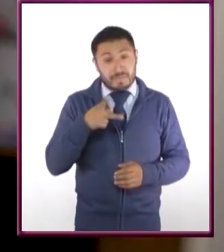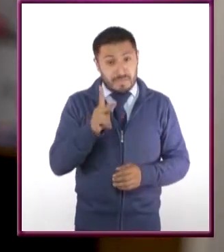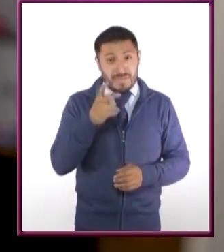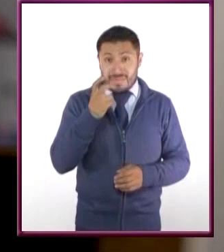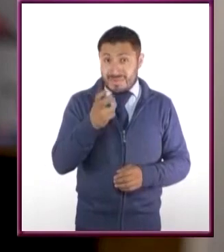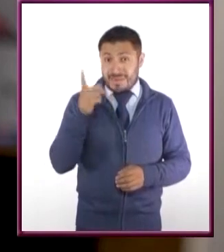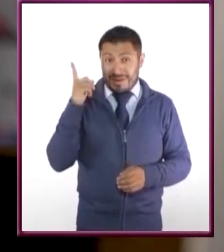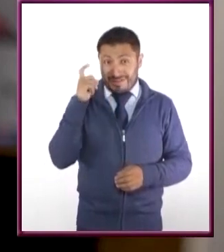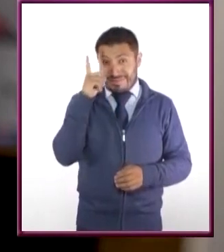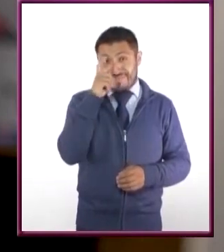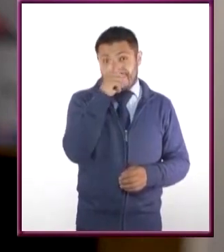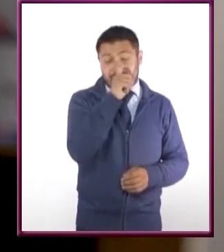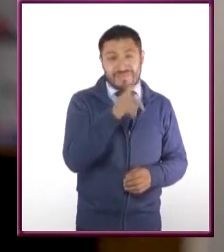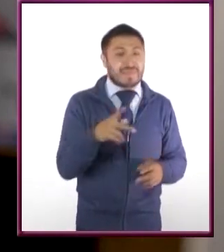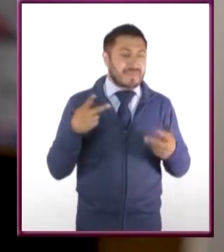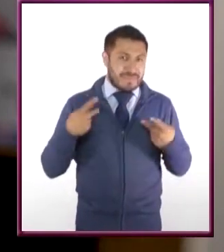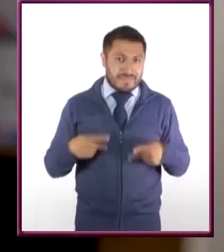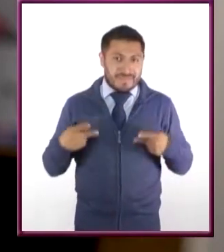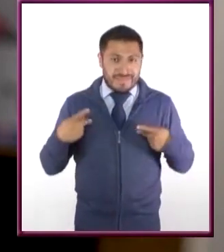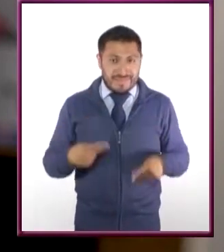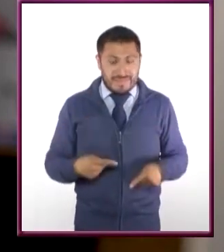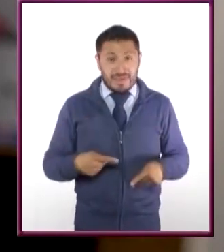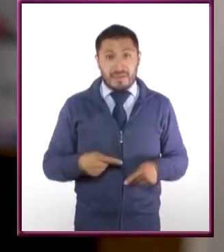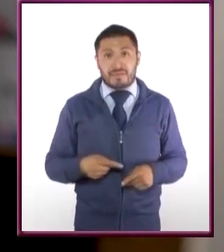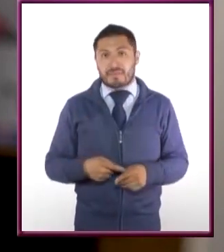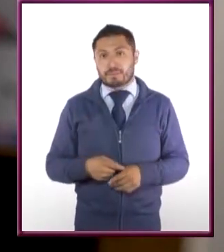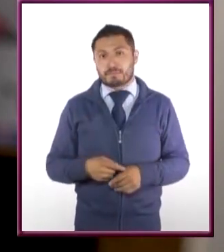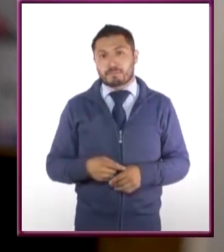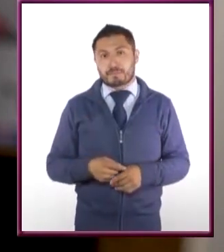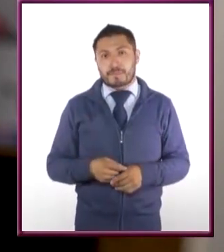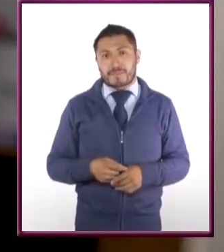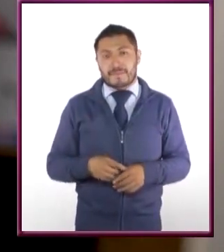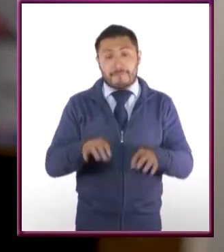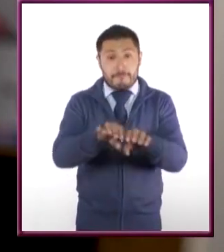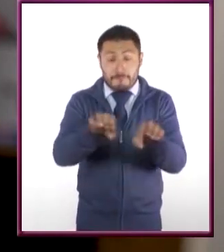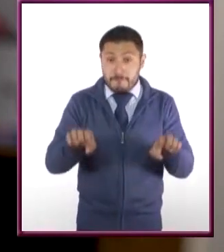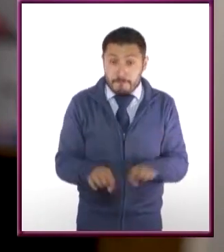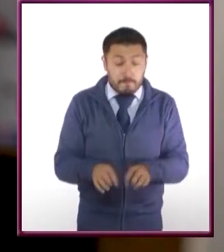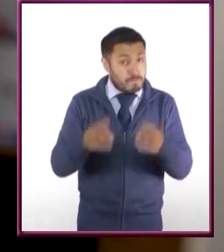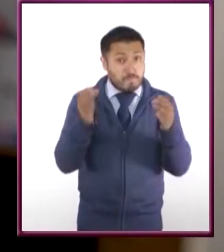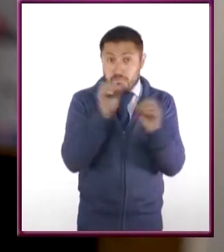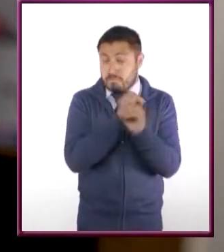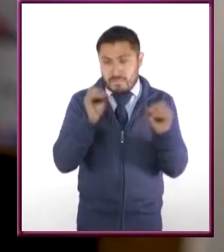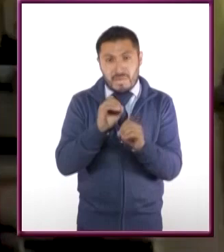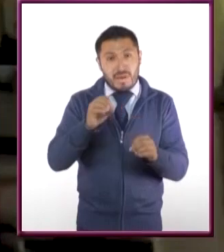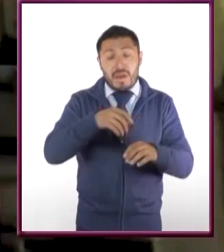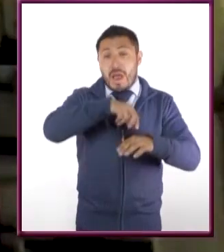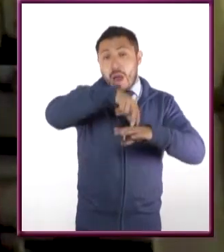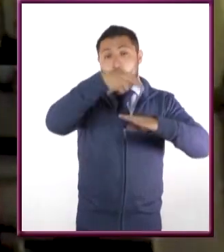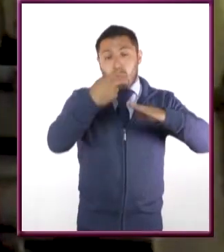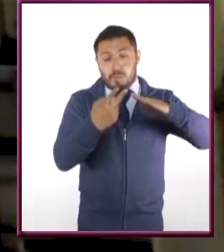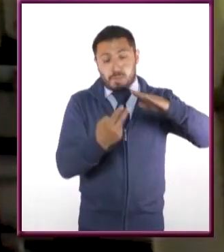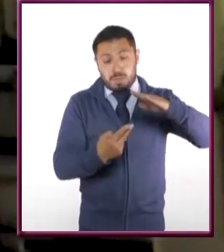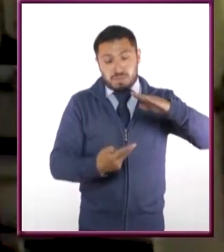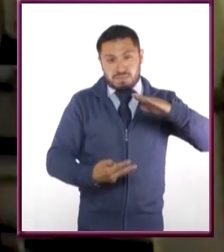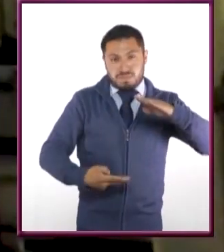difícil que un ser humano, bueno, sin equipo, pueda sumergirse a profundidades muy